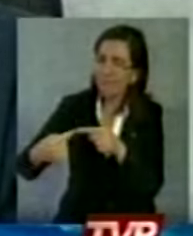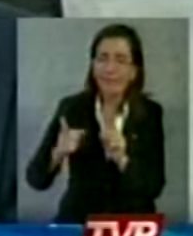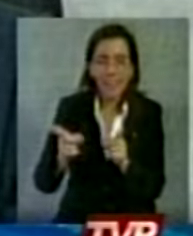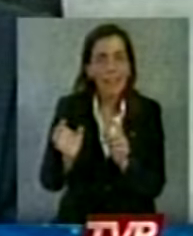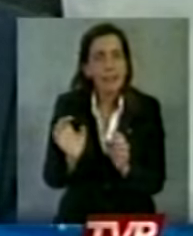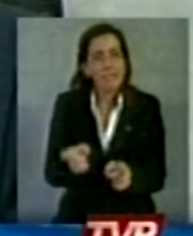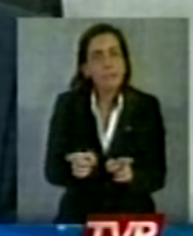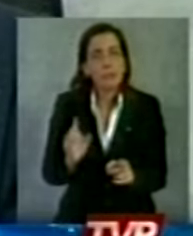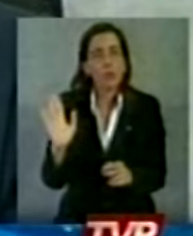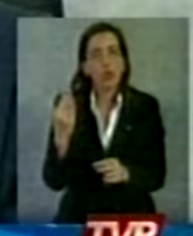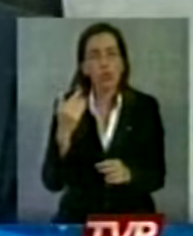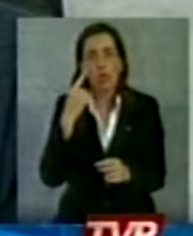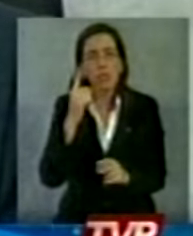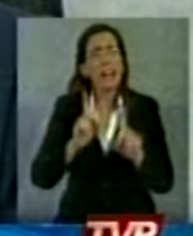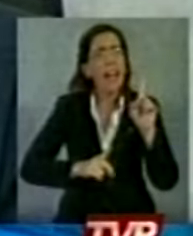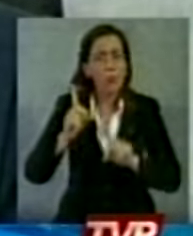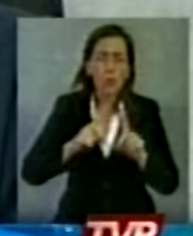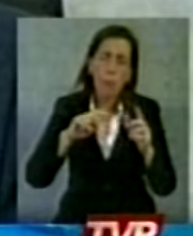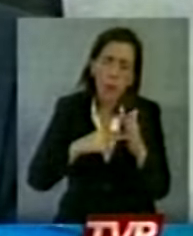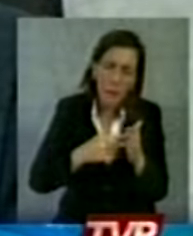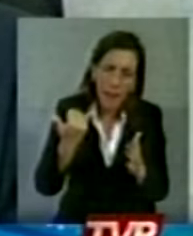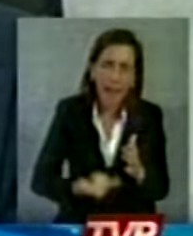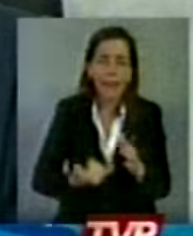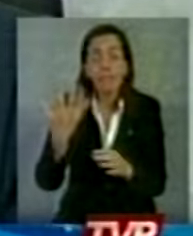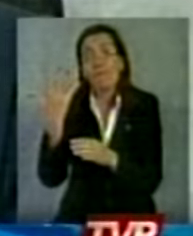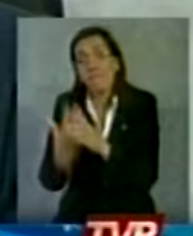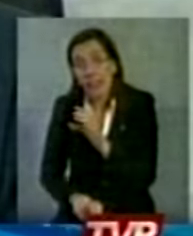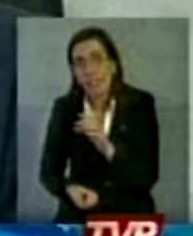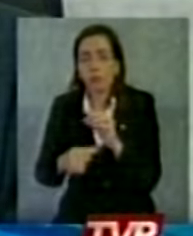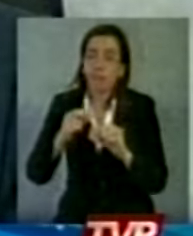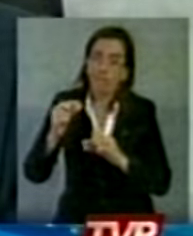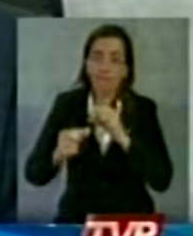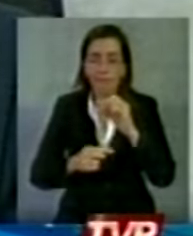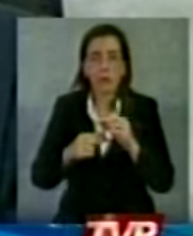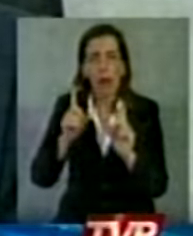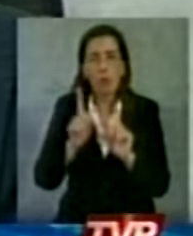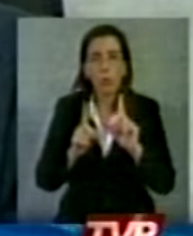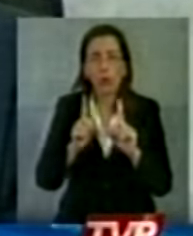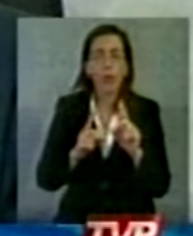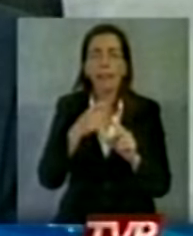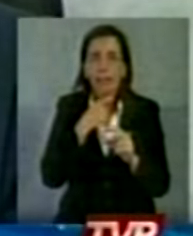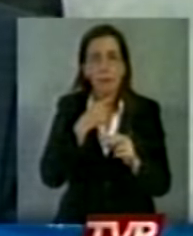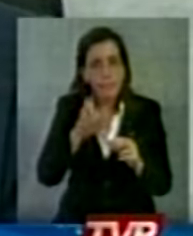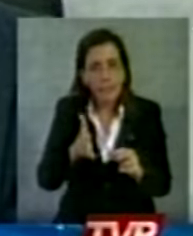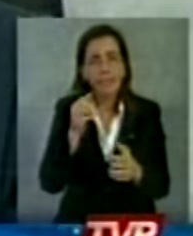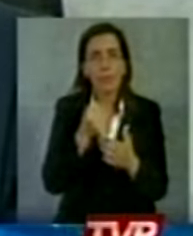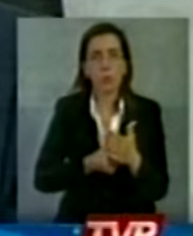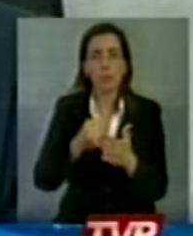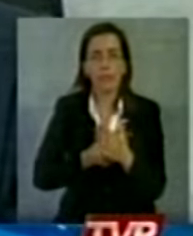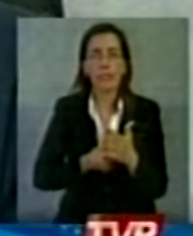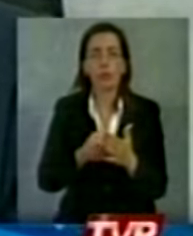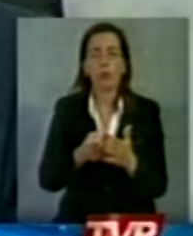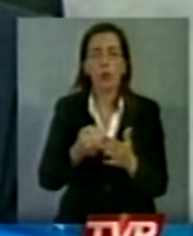concreciones, de extravíos y mejores recuperaciones, en nuestro ánimo rebelde y emprendedor, en